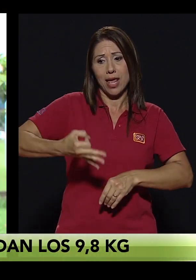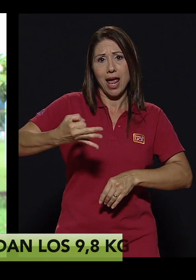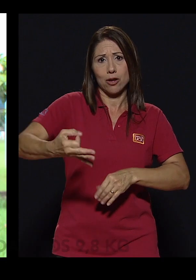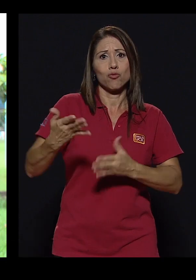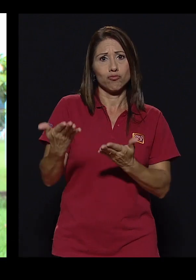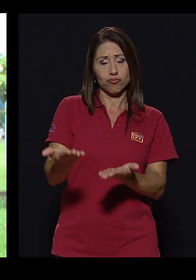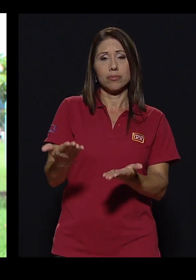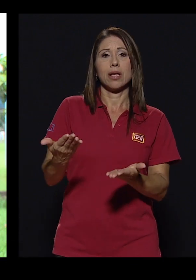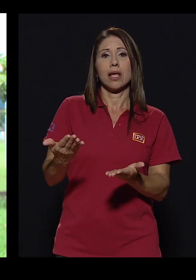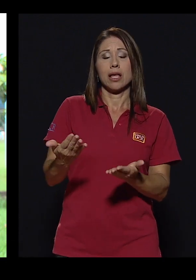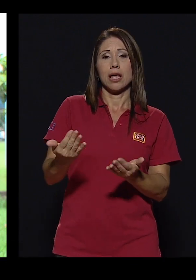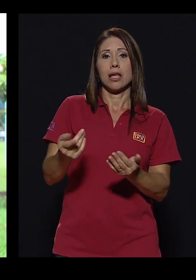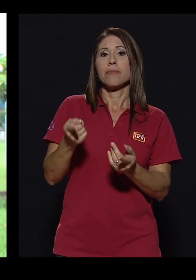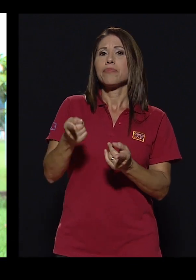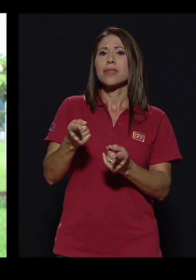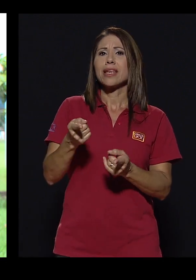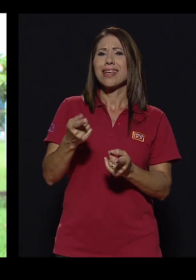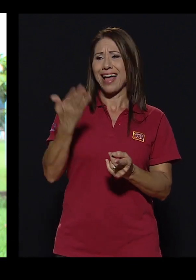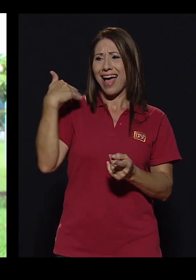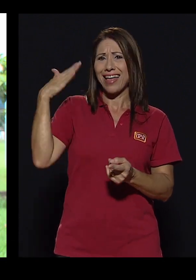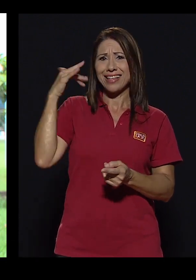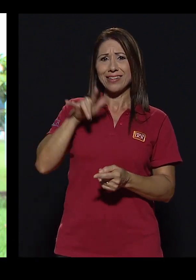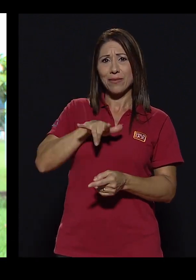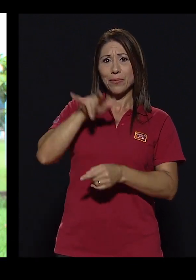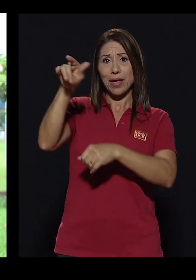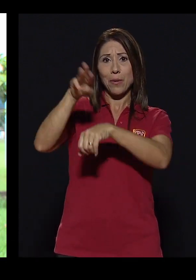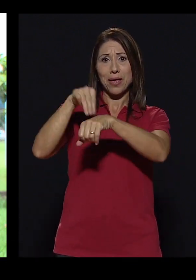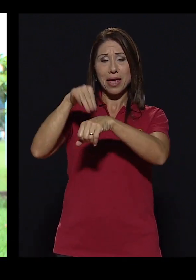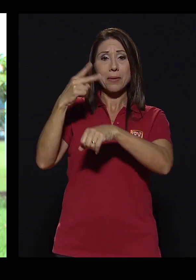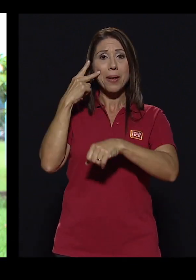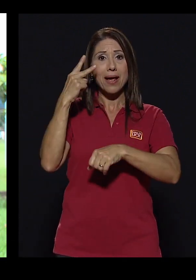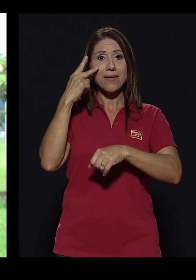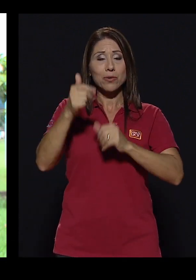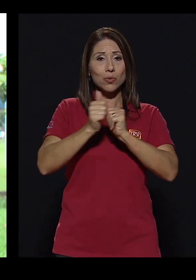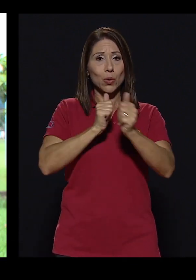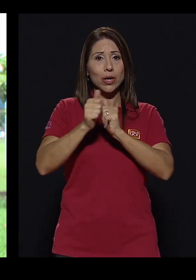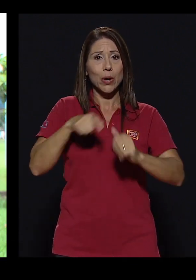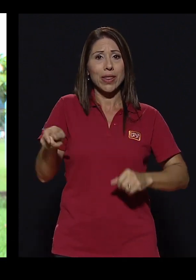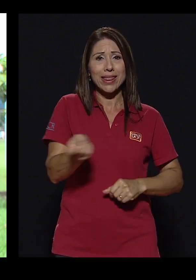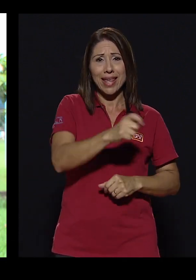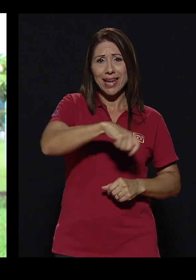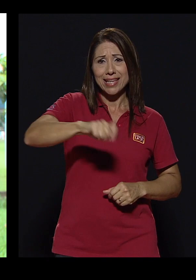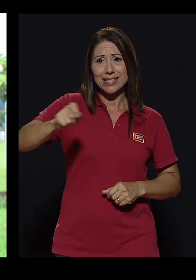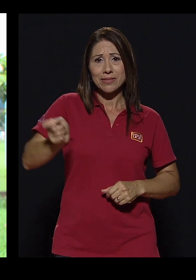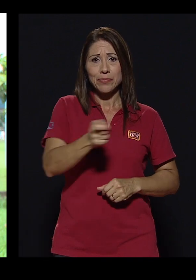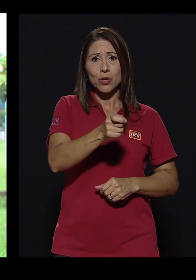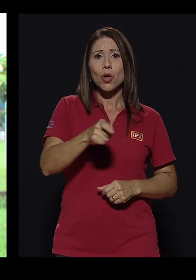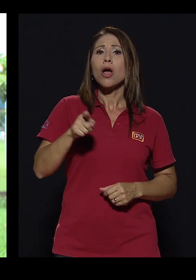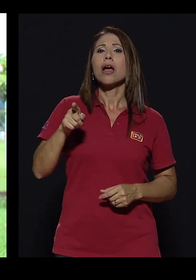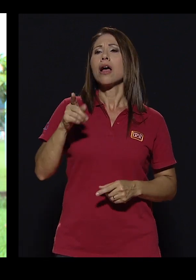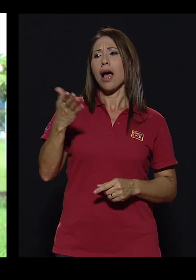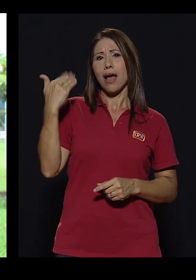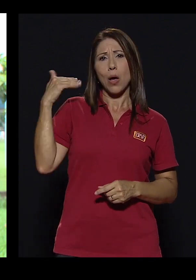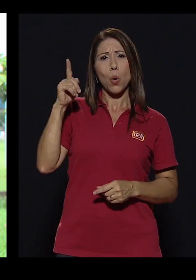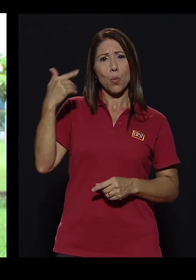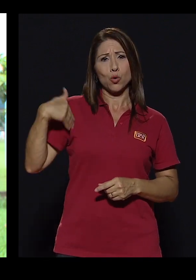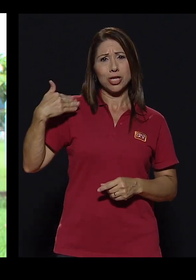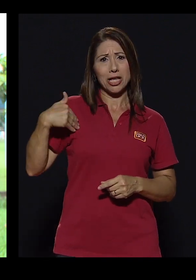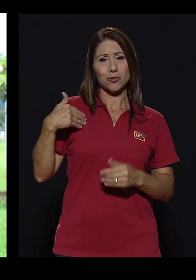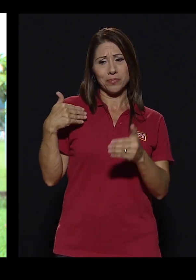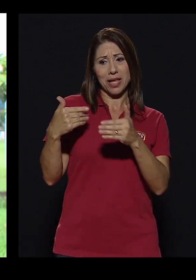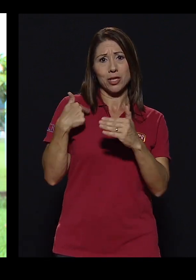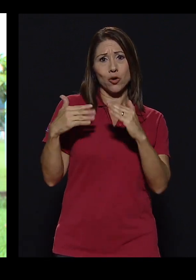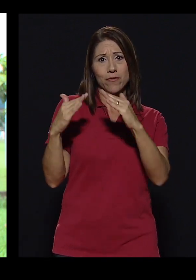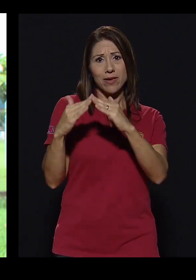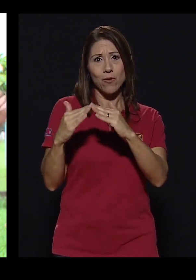diario y en un viaje que hemos hecho en miami haber un torneo de tenis un muchacho de ahí de donde yo vivo